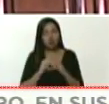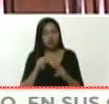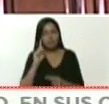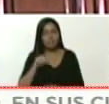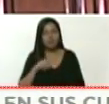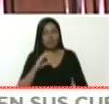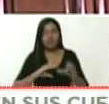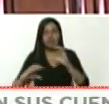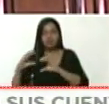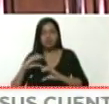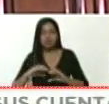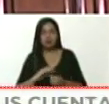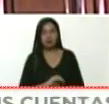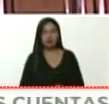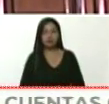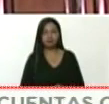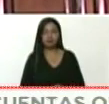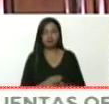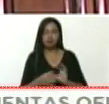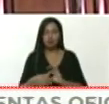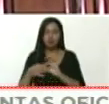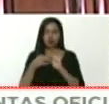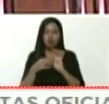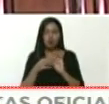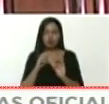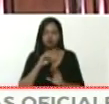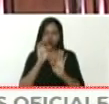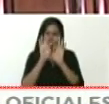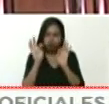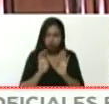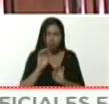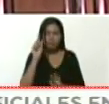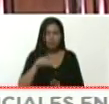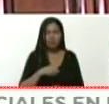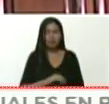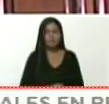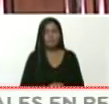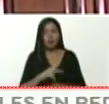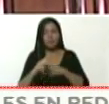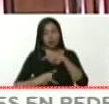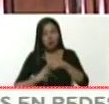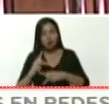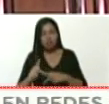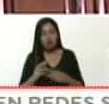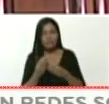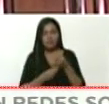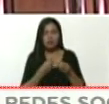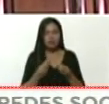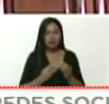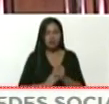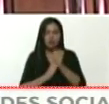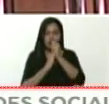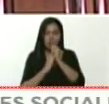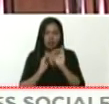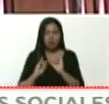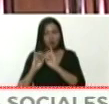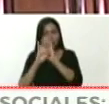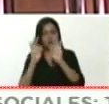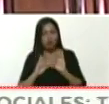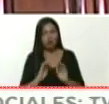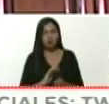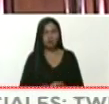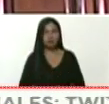ciencia para articular el modelo productivo, para gerenciarlo, gestionarlo,